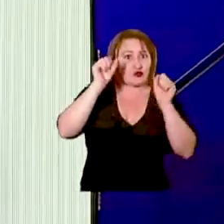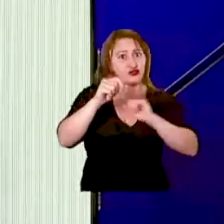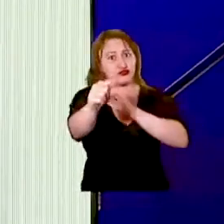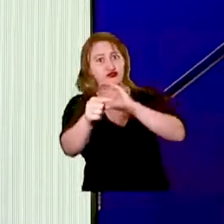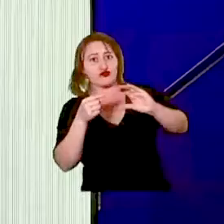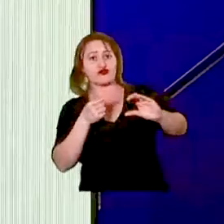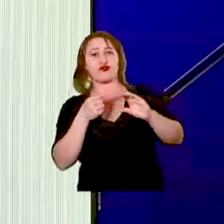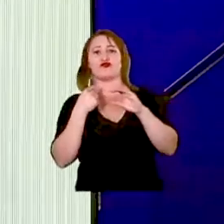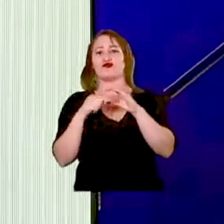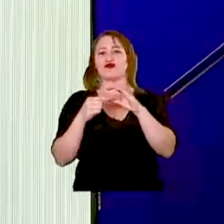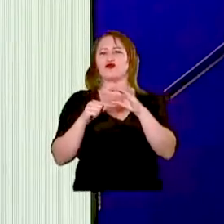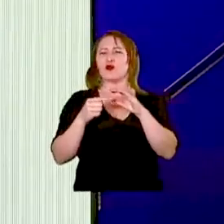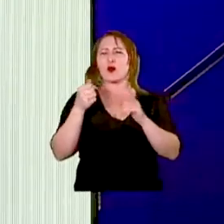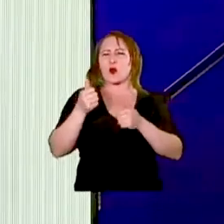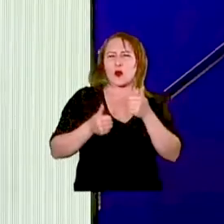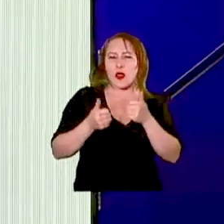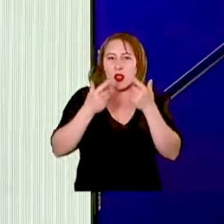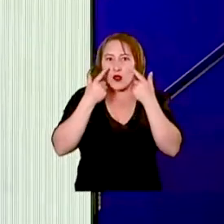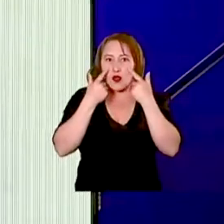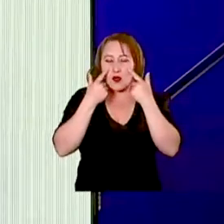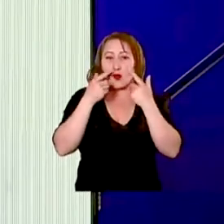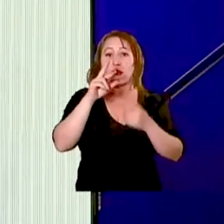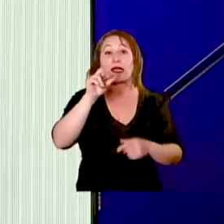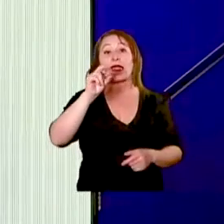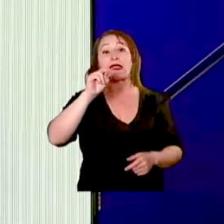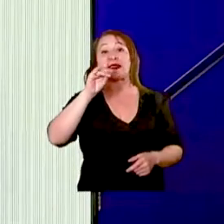correo electrónico